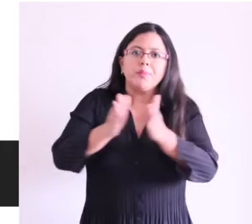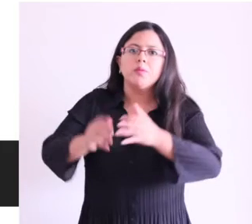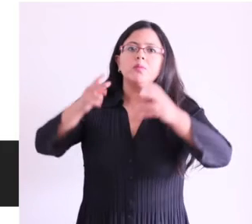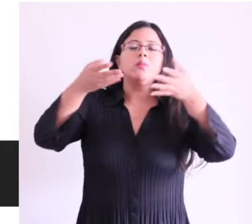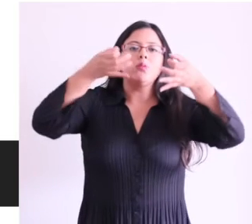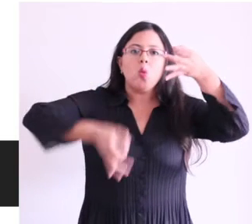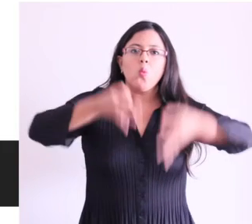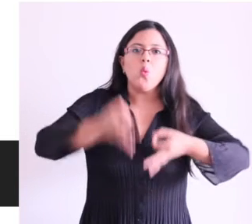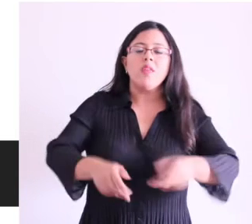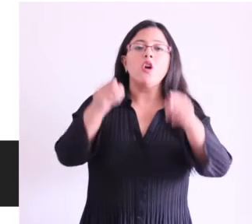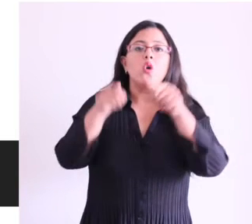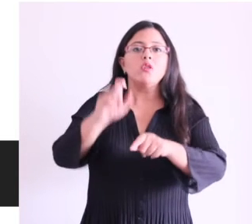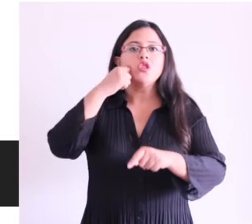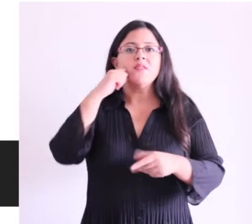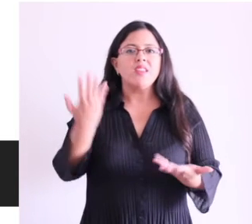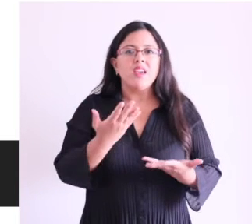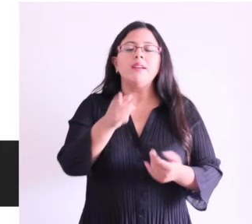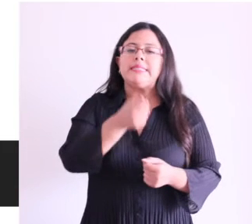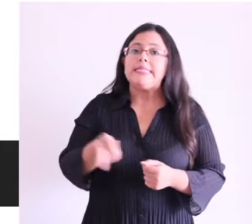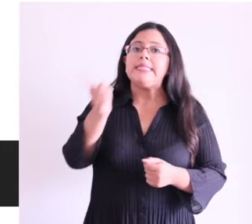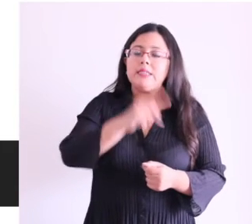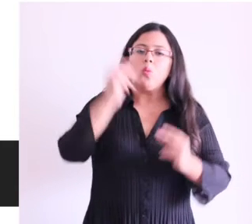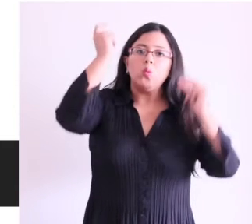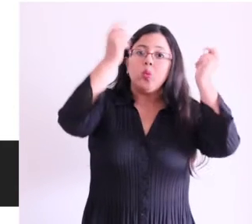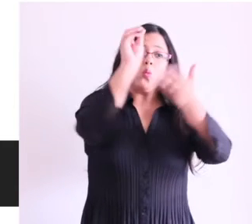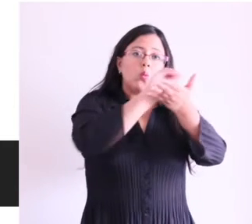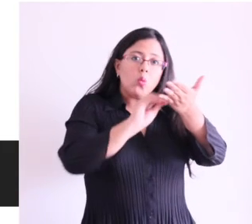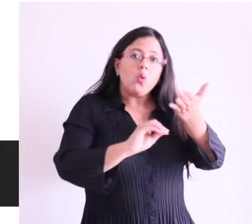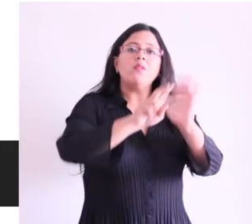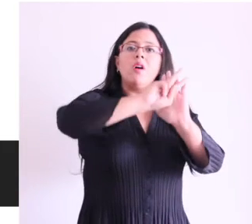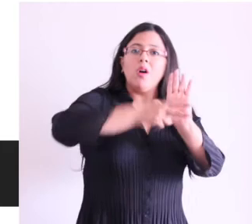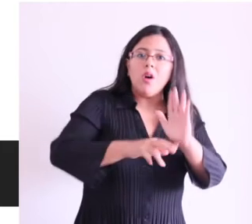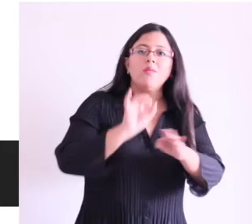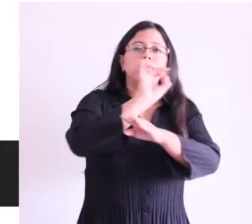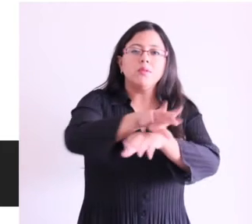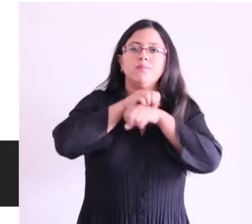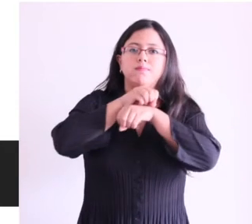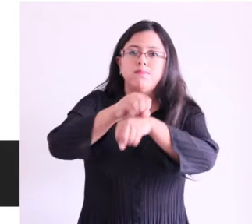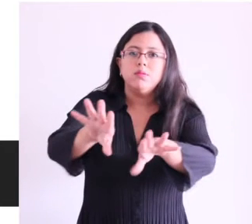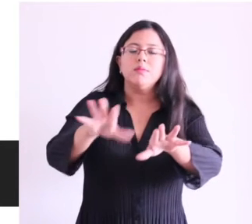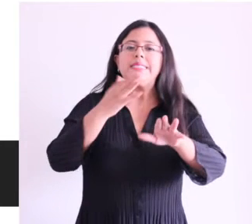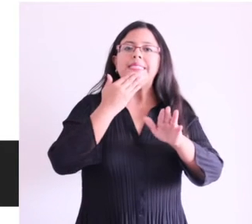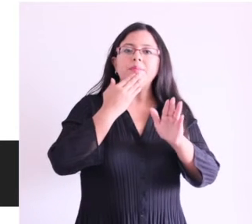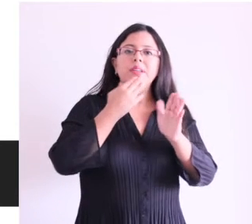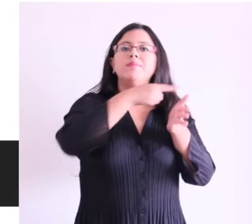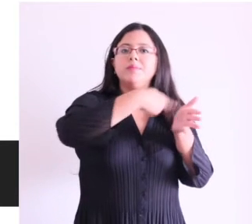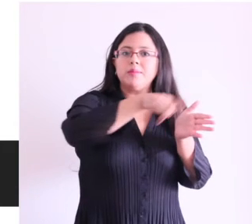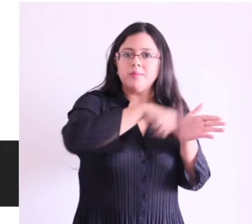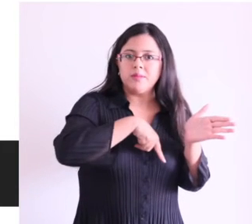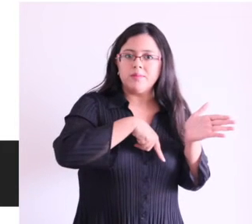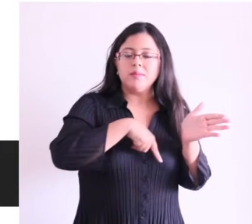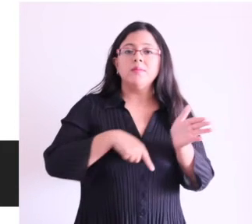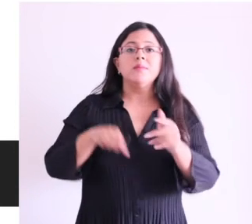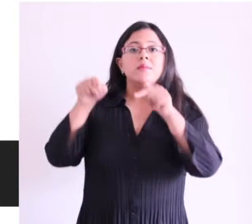jurídico. Estos efectos son, nuevamente, crear, modificar, transferir, transmitir o